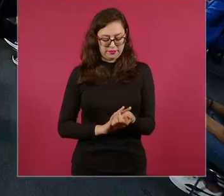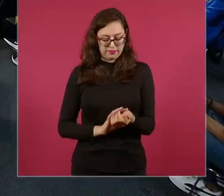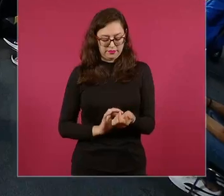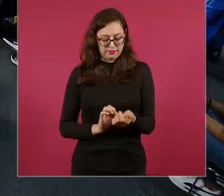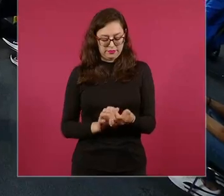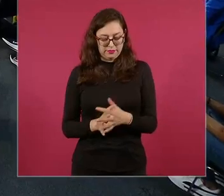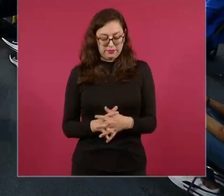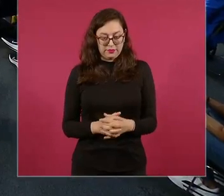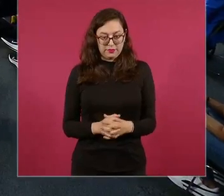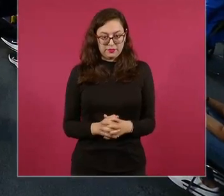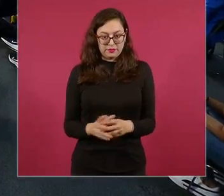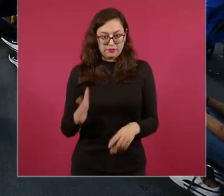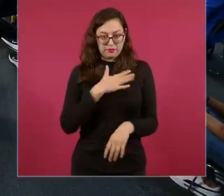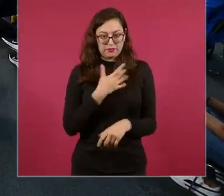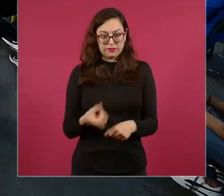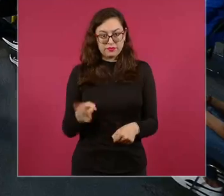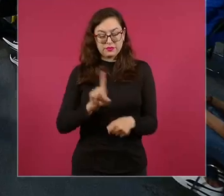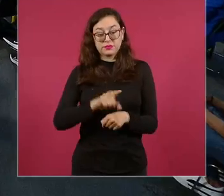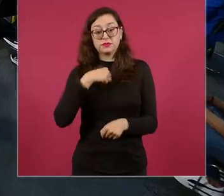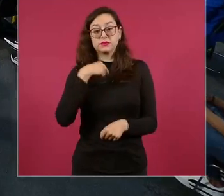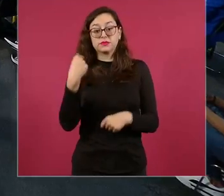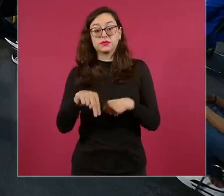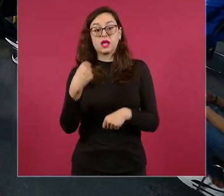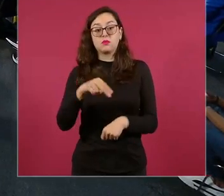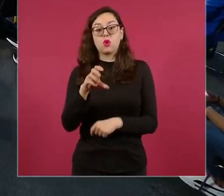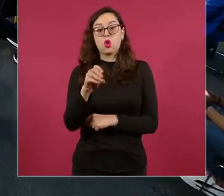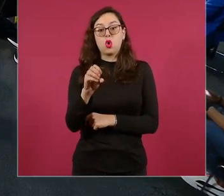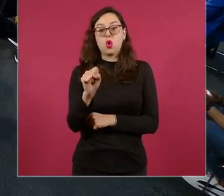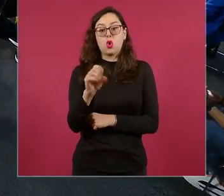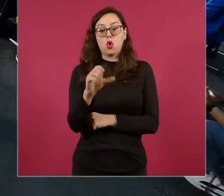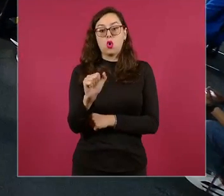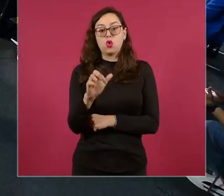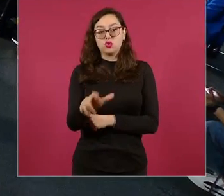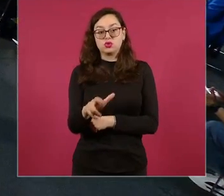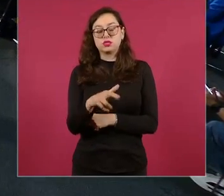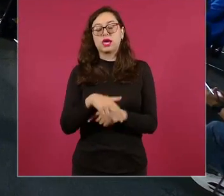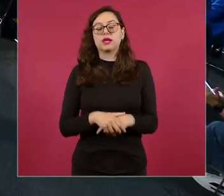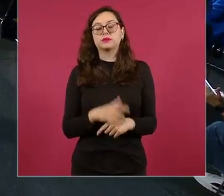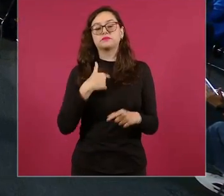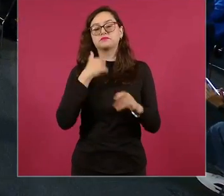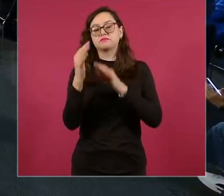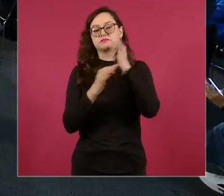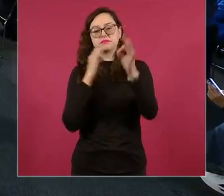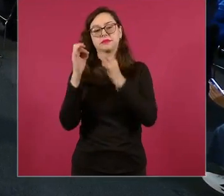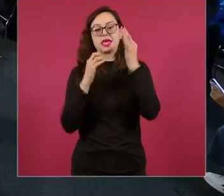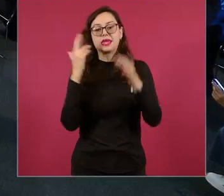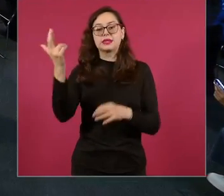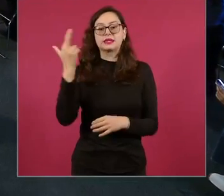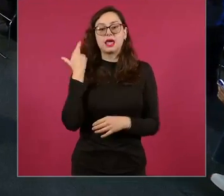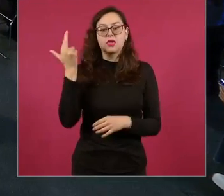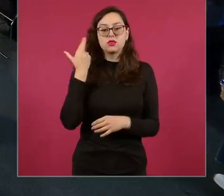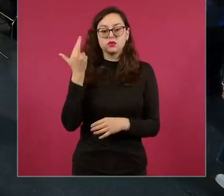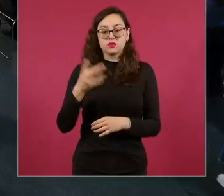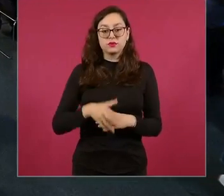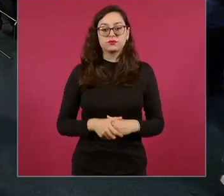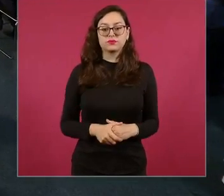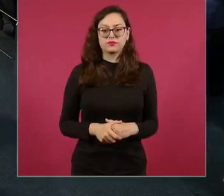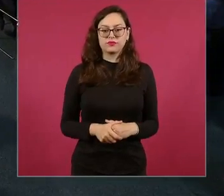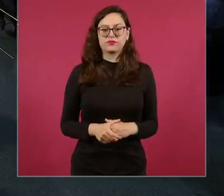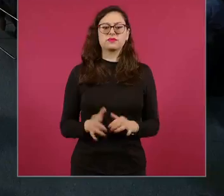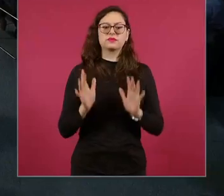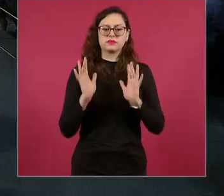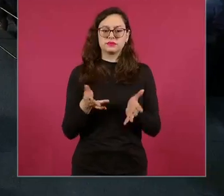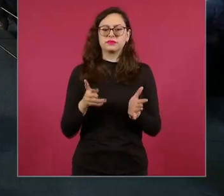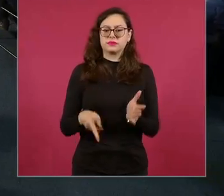buenos días presidente Oscar González de Radio Relax 104.5 FM fíjense que un tema que ya se ha traído aquí a la